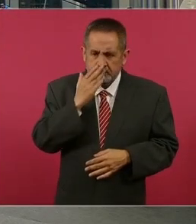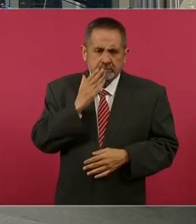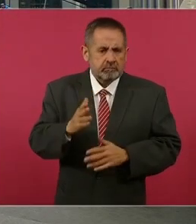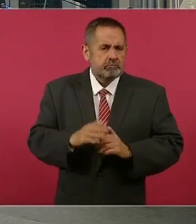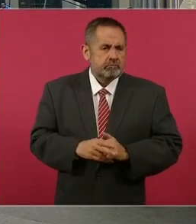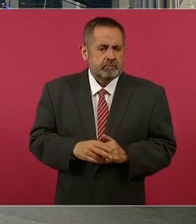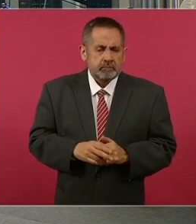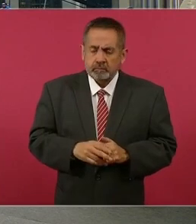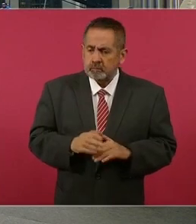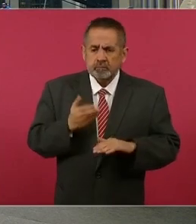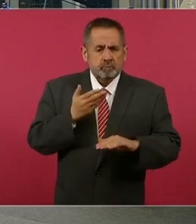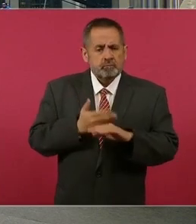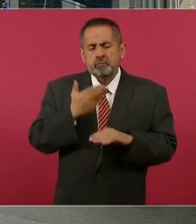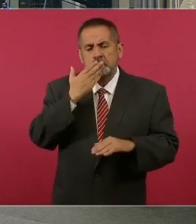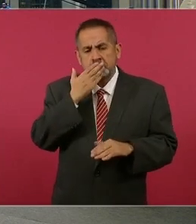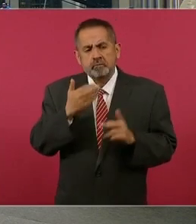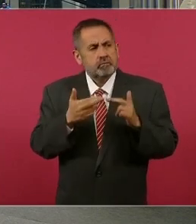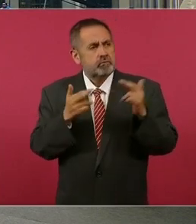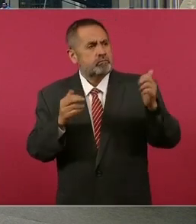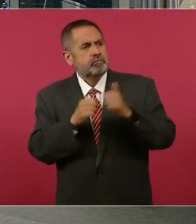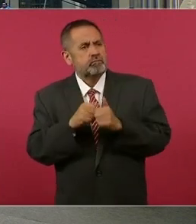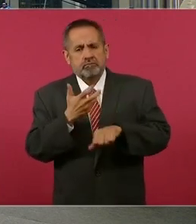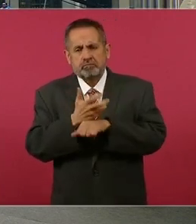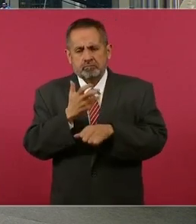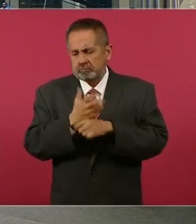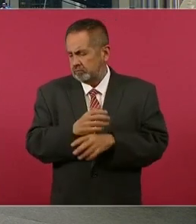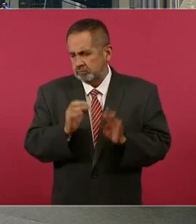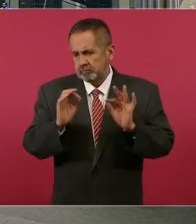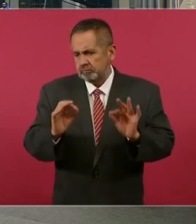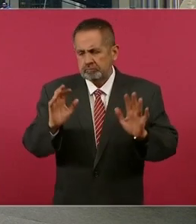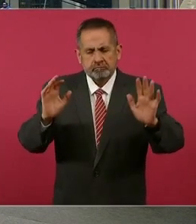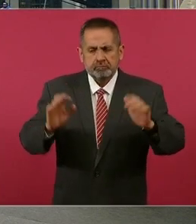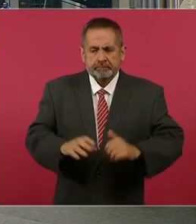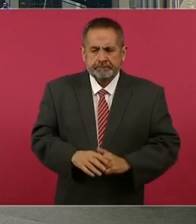y muy buena relación con Estados Unidos.